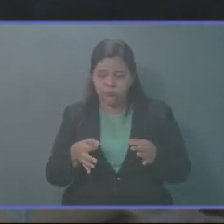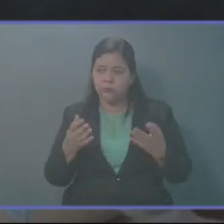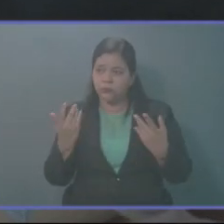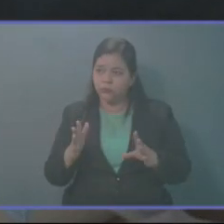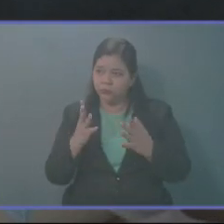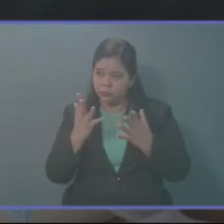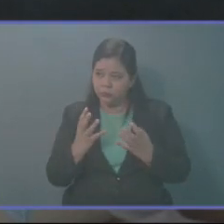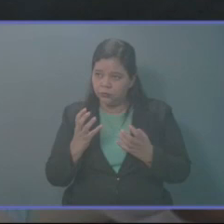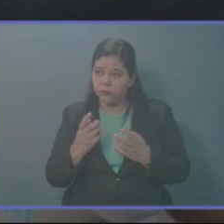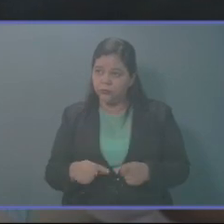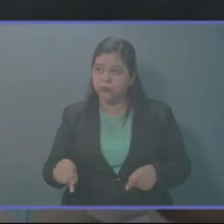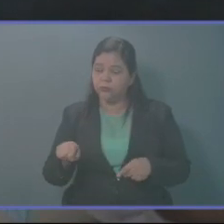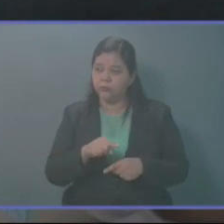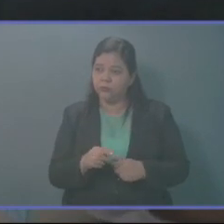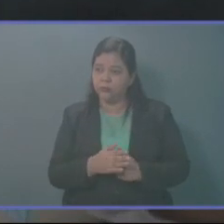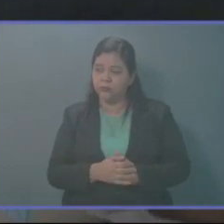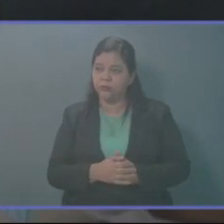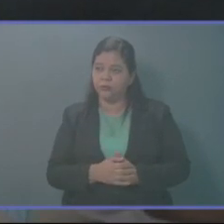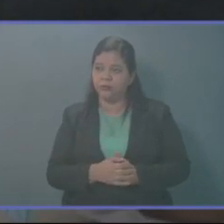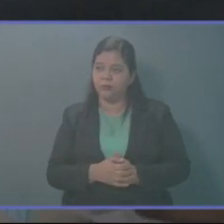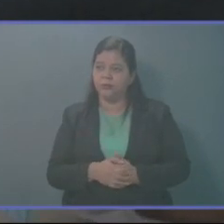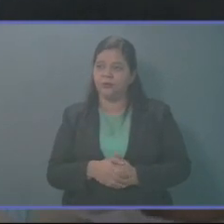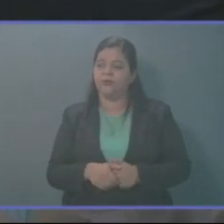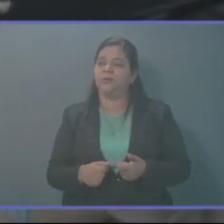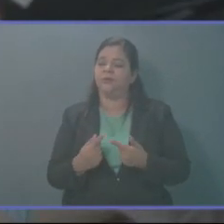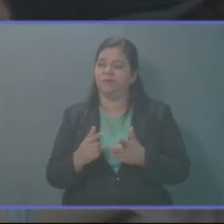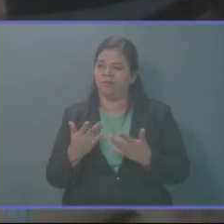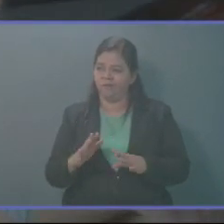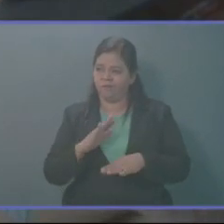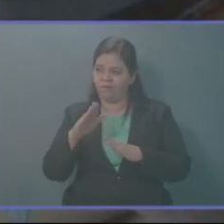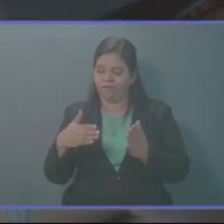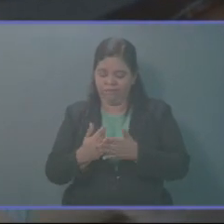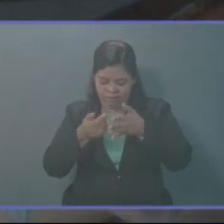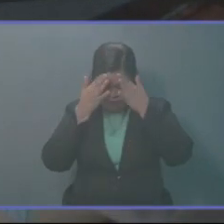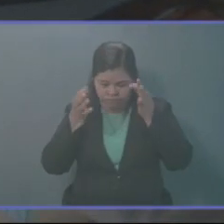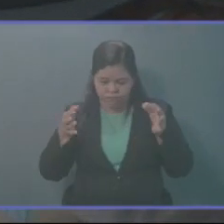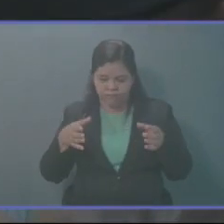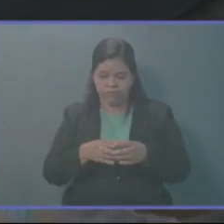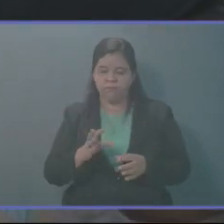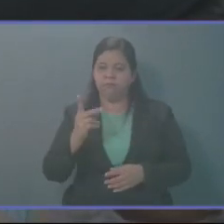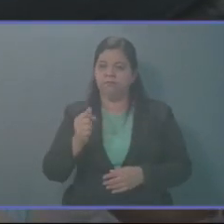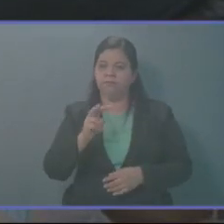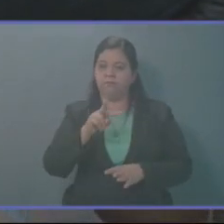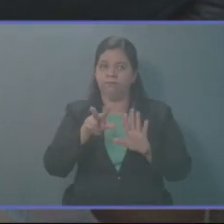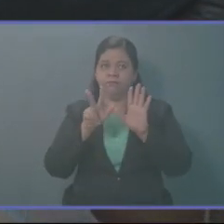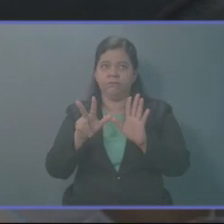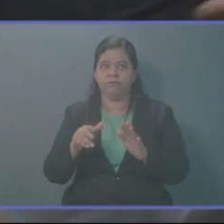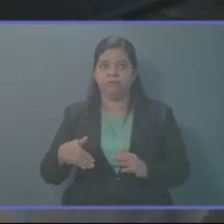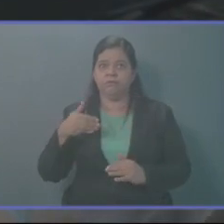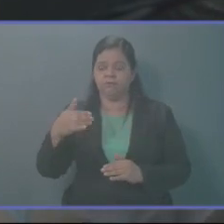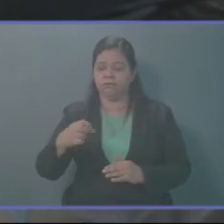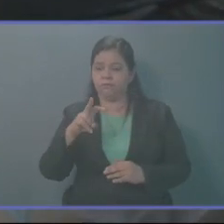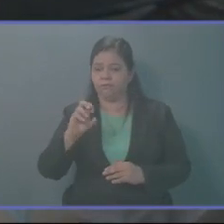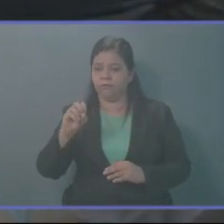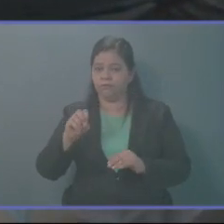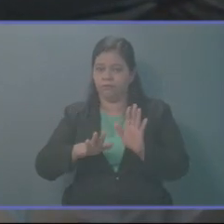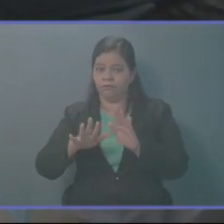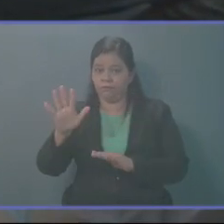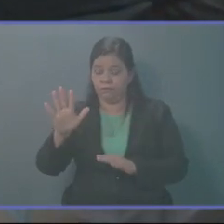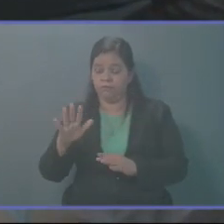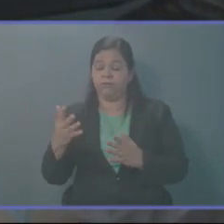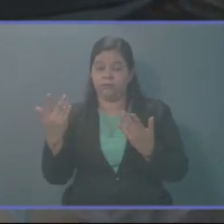quieran estudiarla un poco más. Es la sentencia número 28 del 2010, que ya